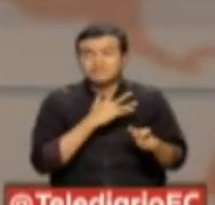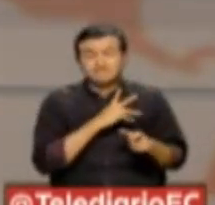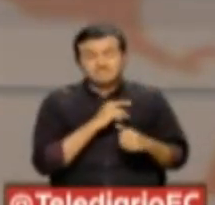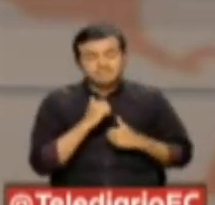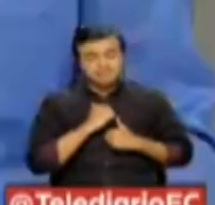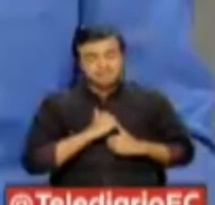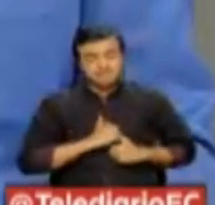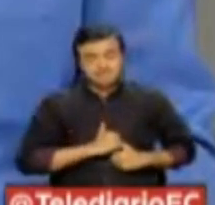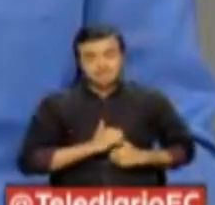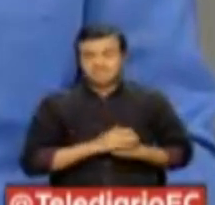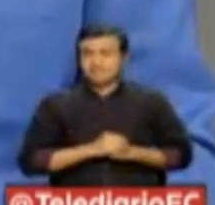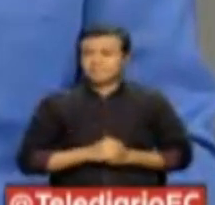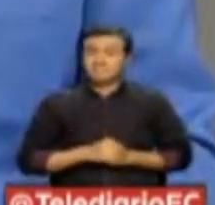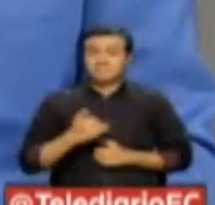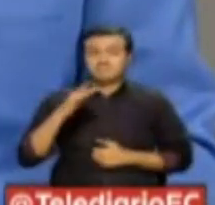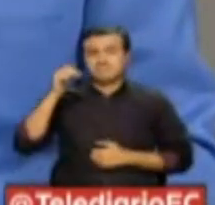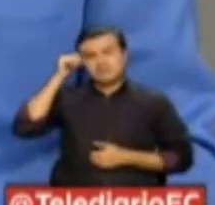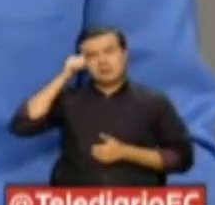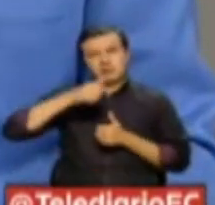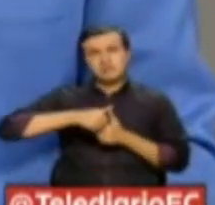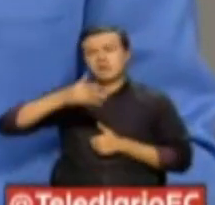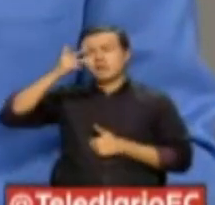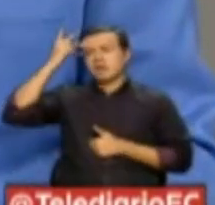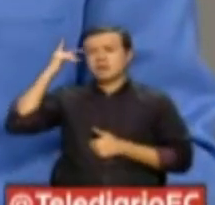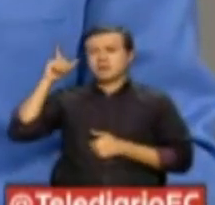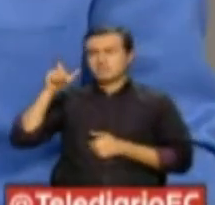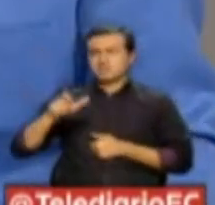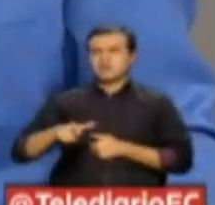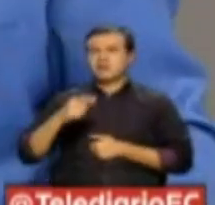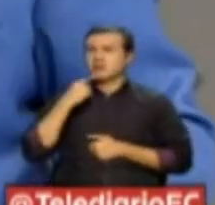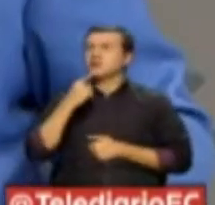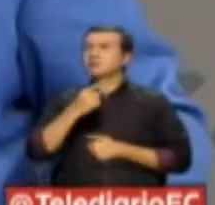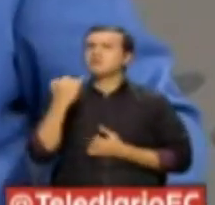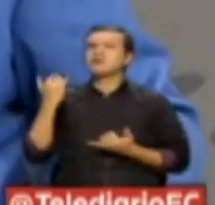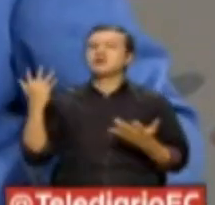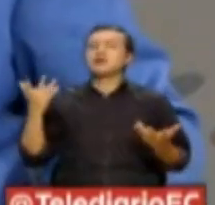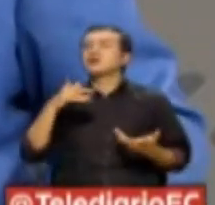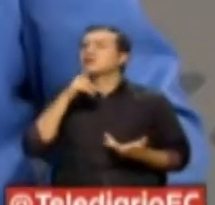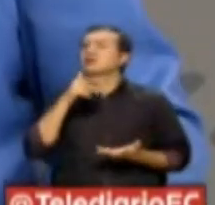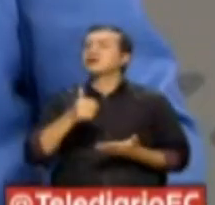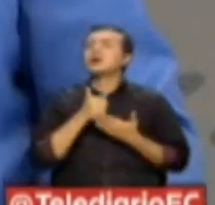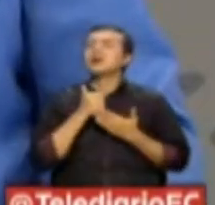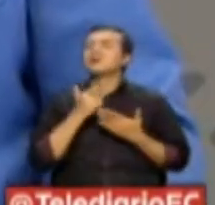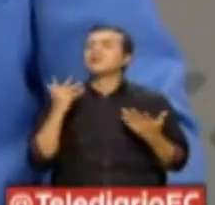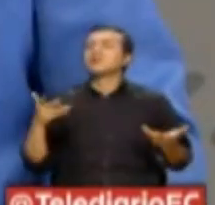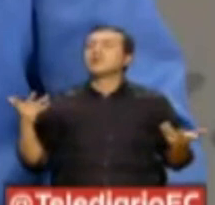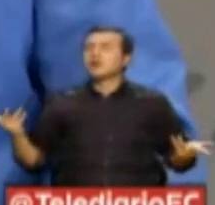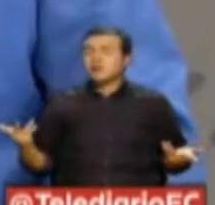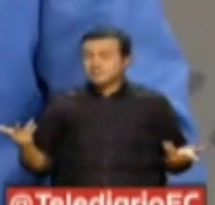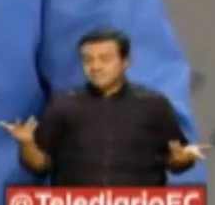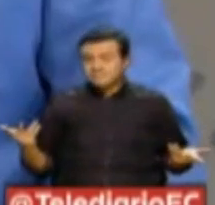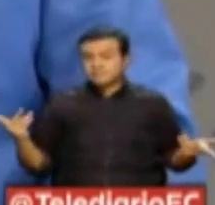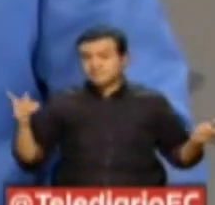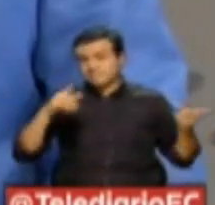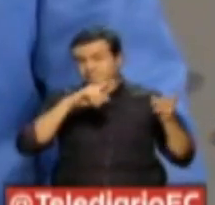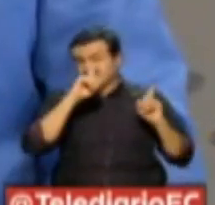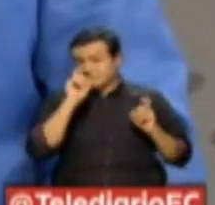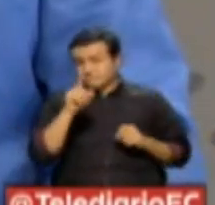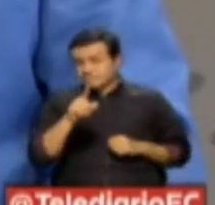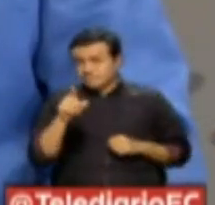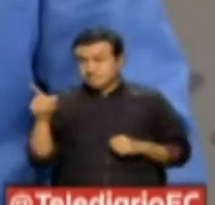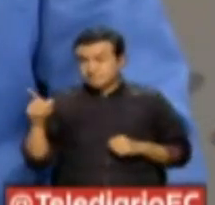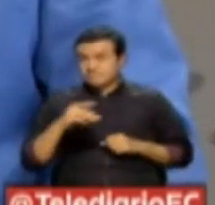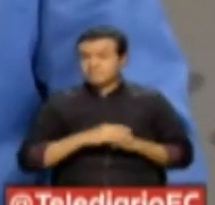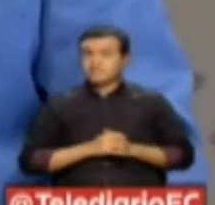esto esto nos recuerda la frase de aquel personaje que decía y ahora quién podrá ayudarnos la pregunta es